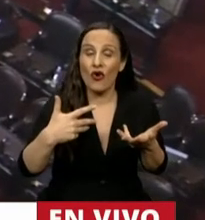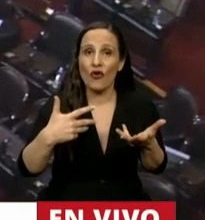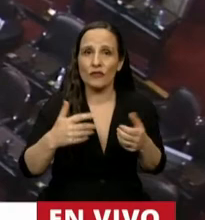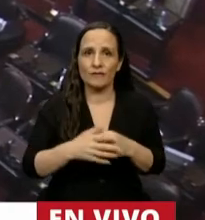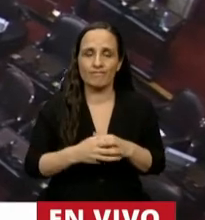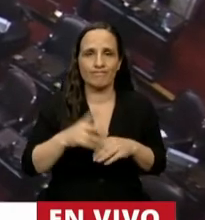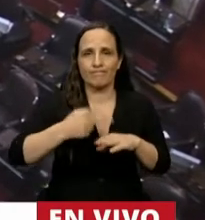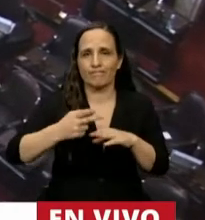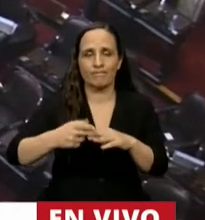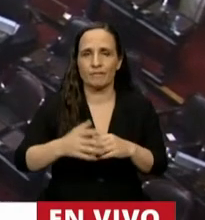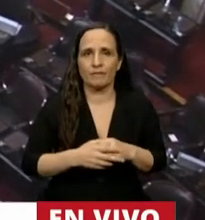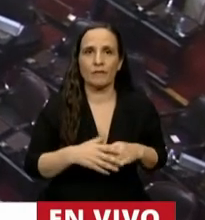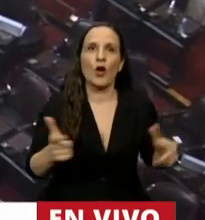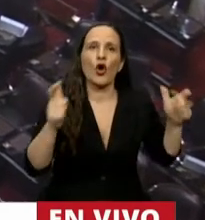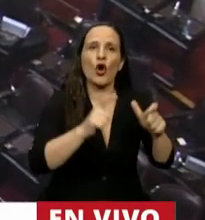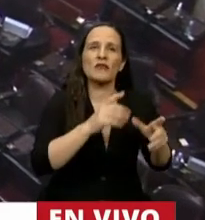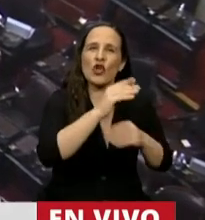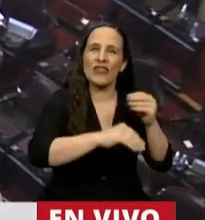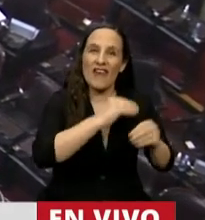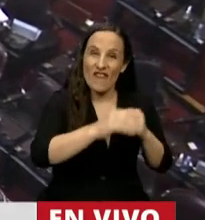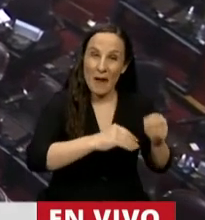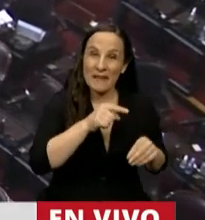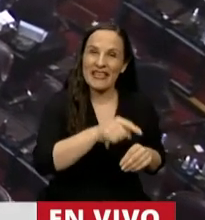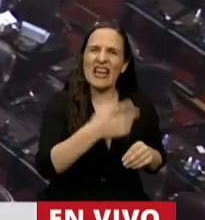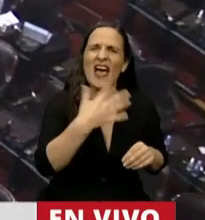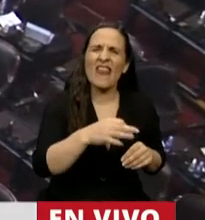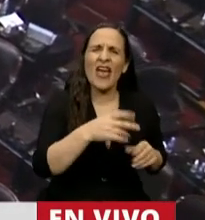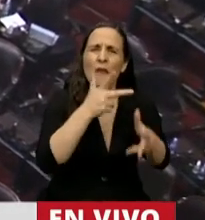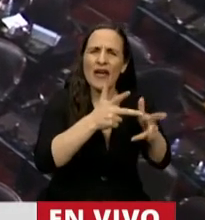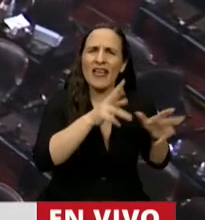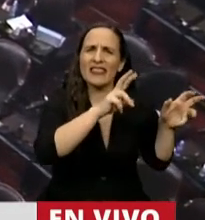presidente. La Comisión de Familia, que debería estar tratando temas tan